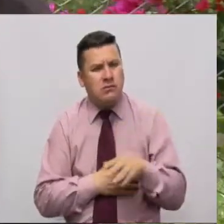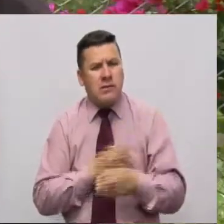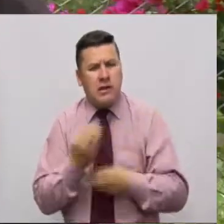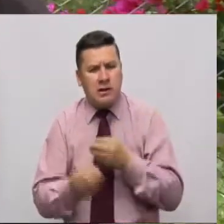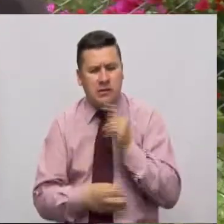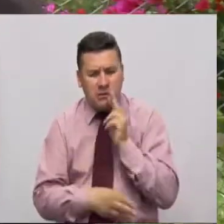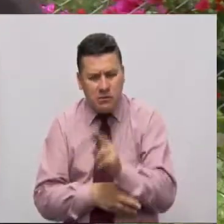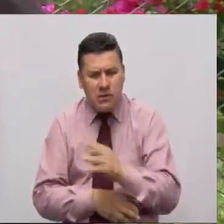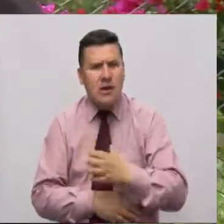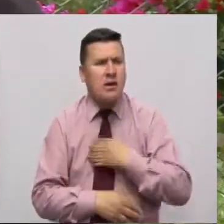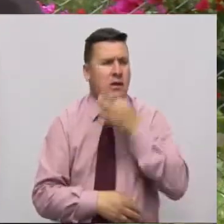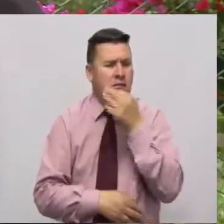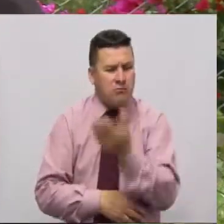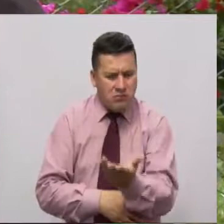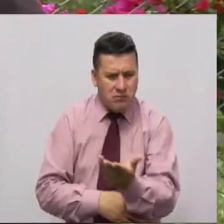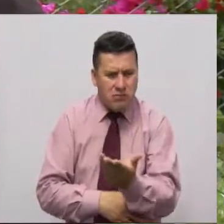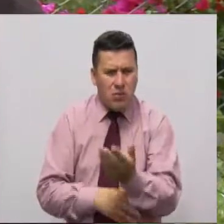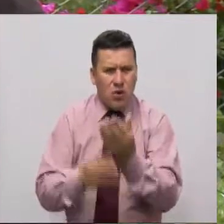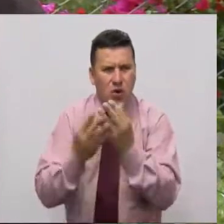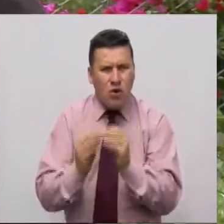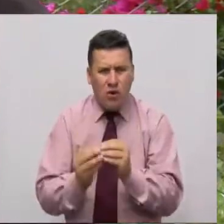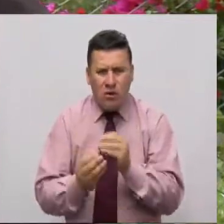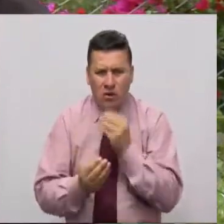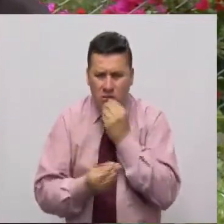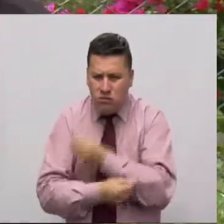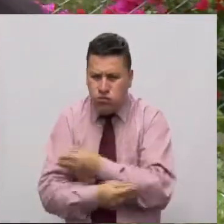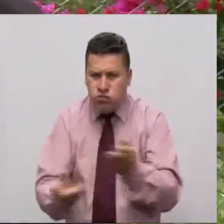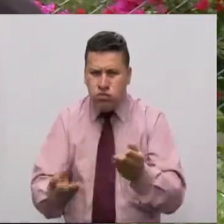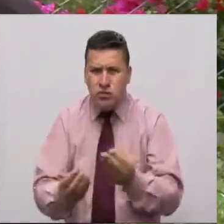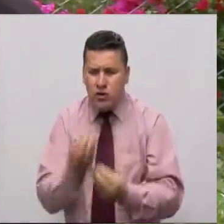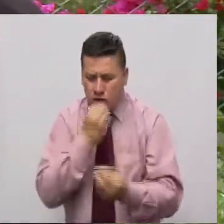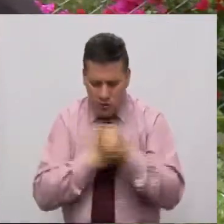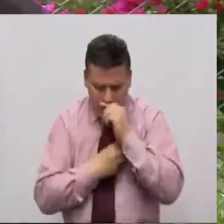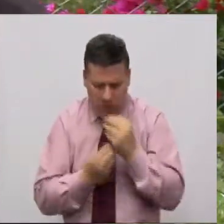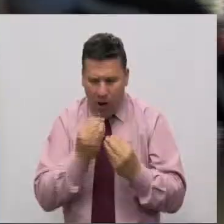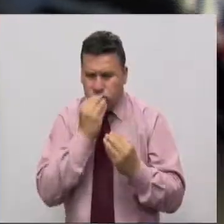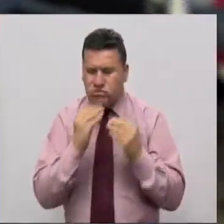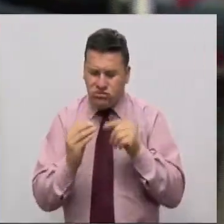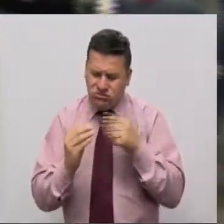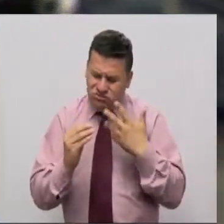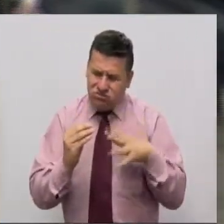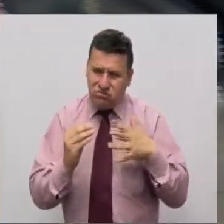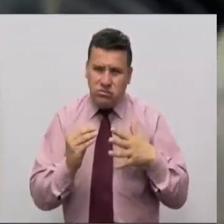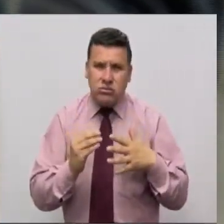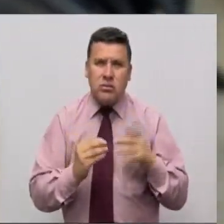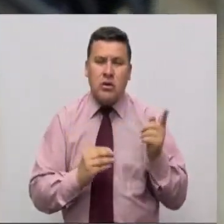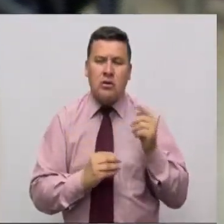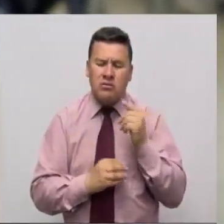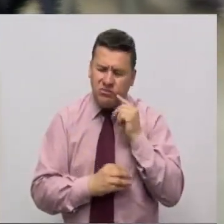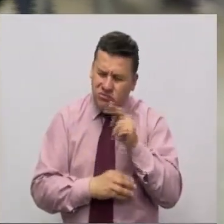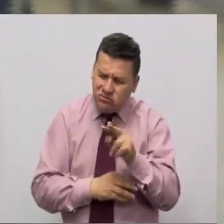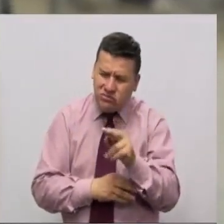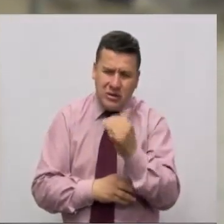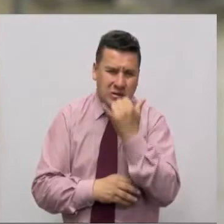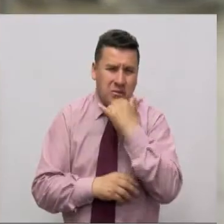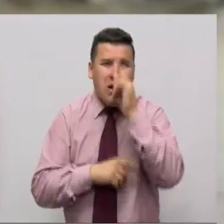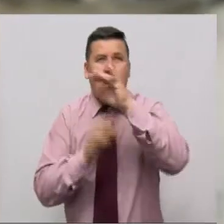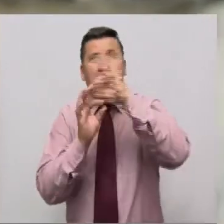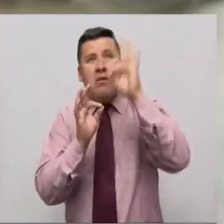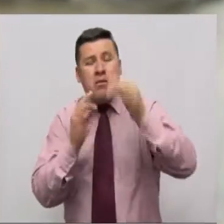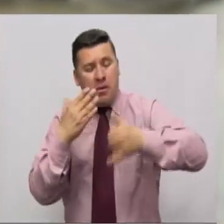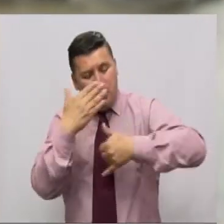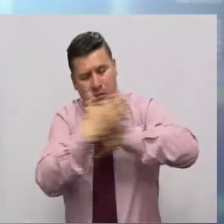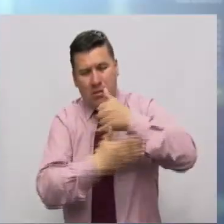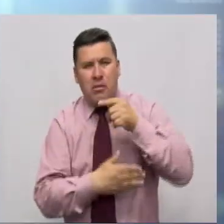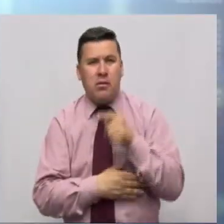venido haciendo denuncias sobre la forma como le están alimentando a los niños. La Contraloría evidenció irregularidades en todas las regiones